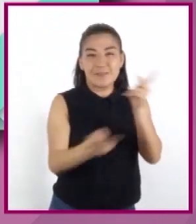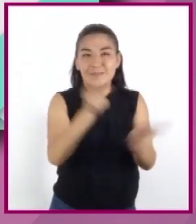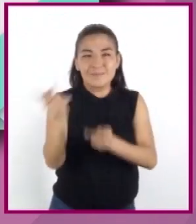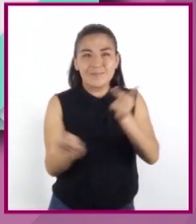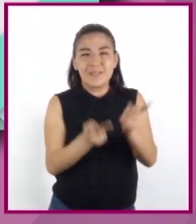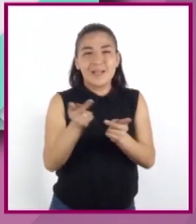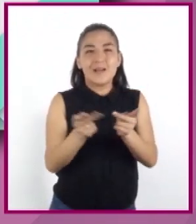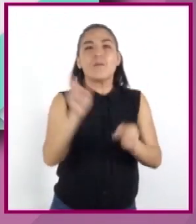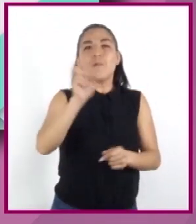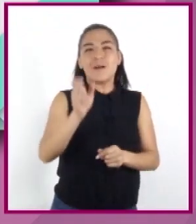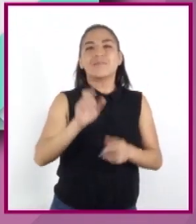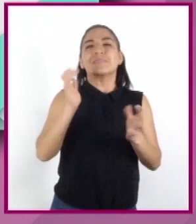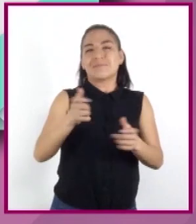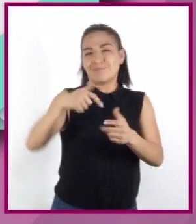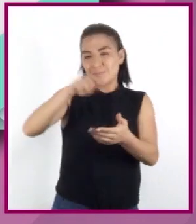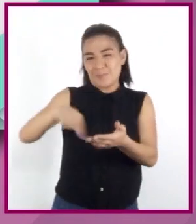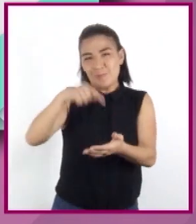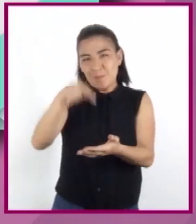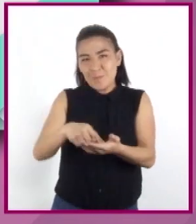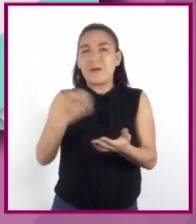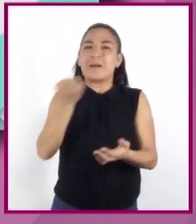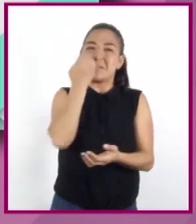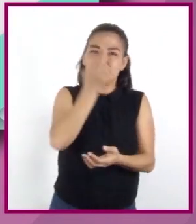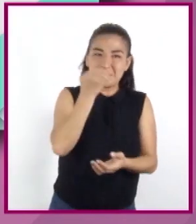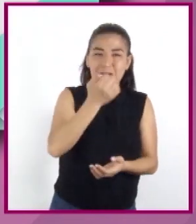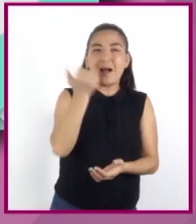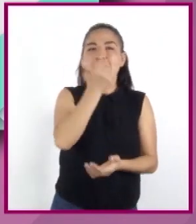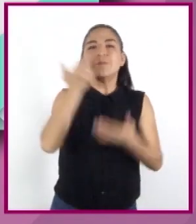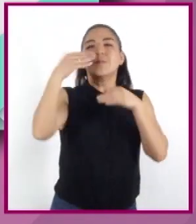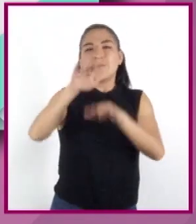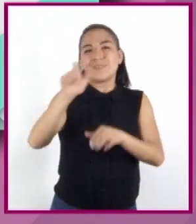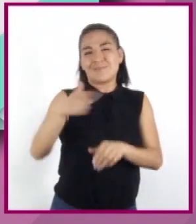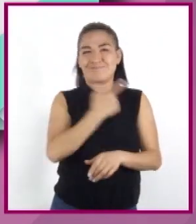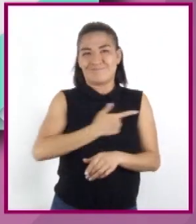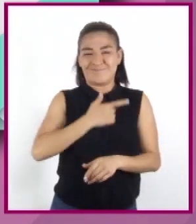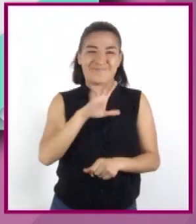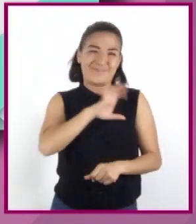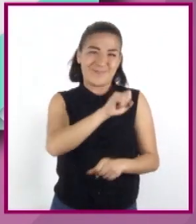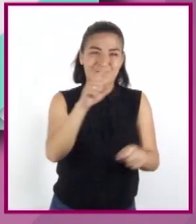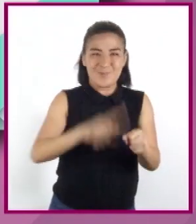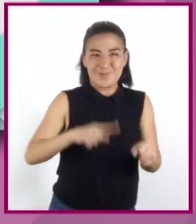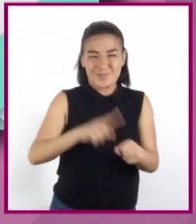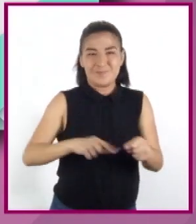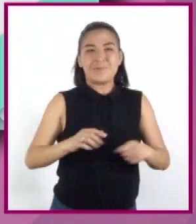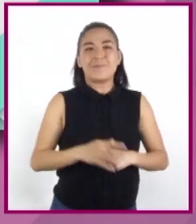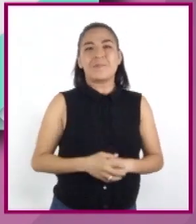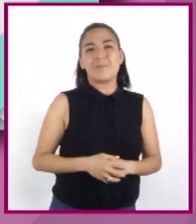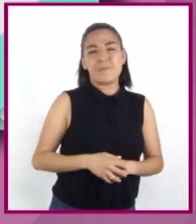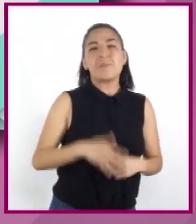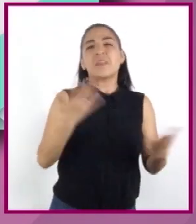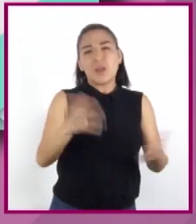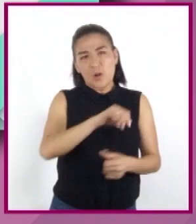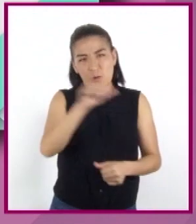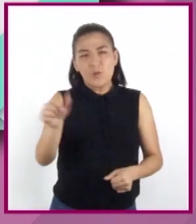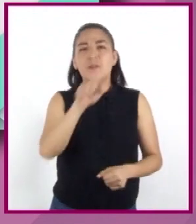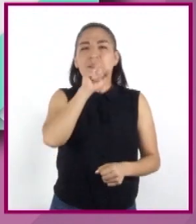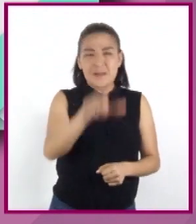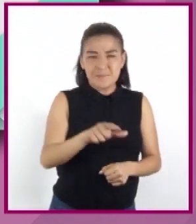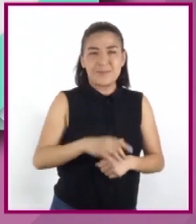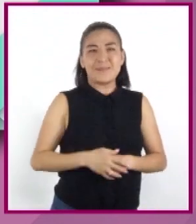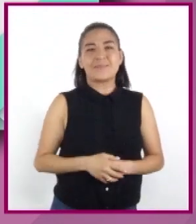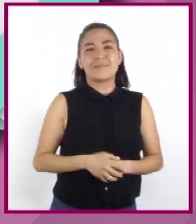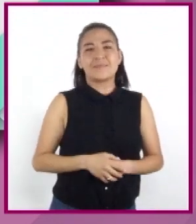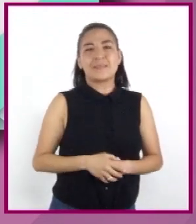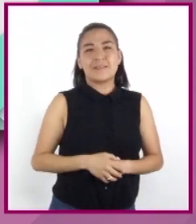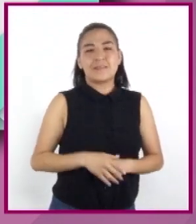se realiza en cierta población de alumnos de una escuela sobre su color favorito. Existen otros tipos de gráficas, como la